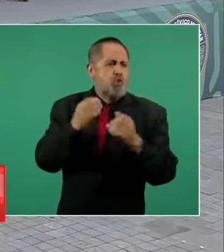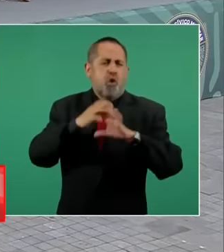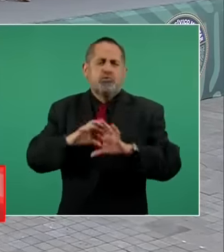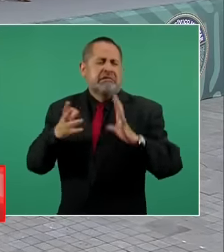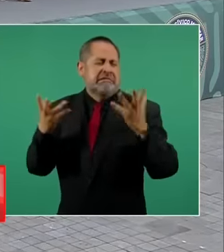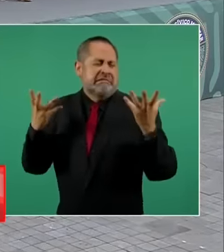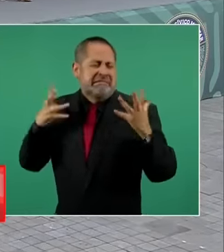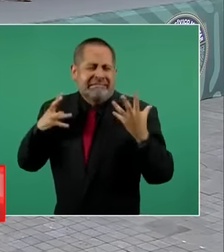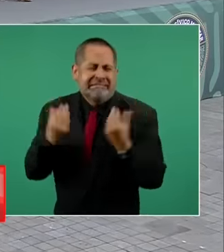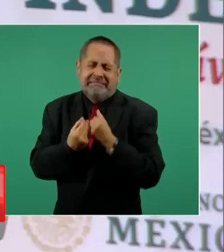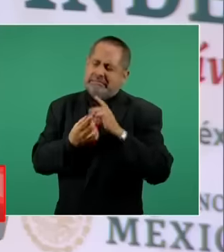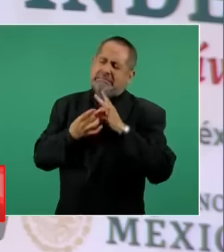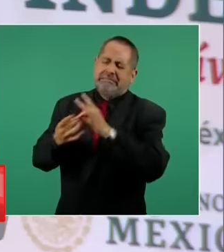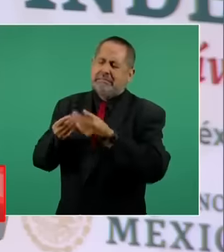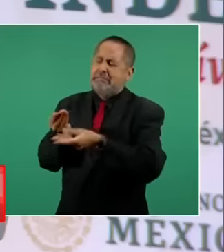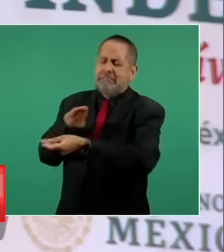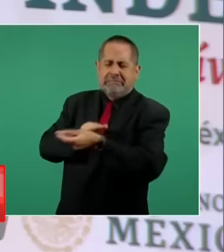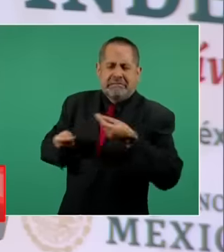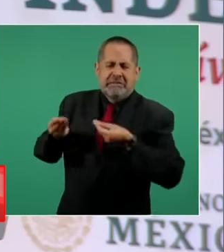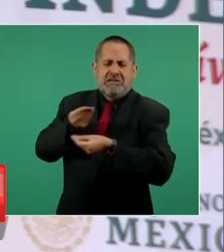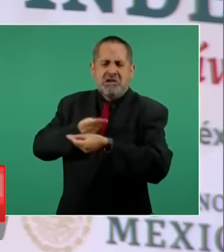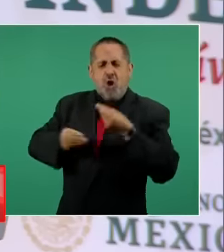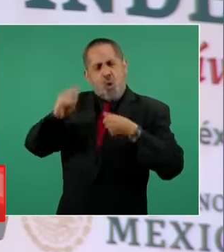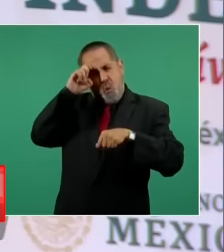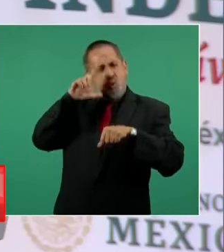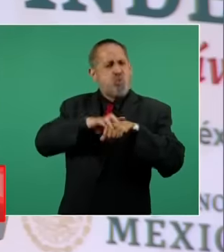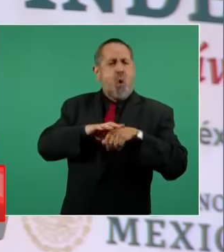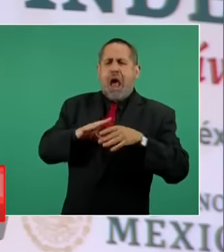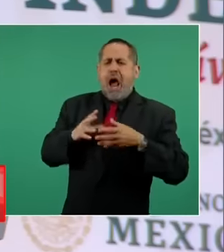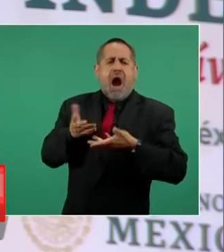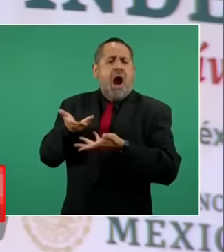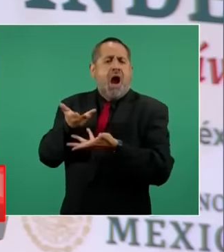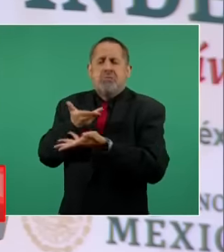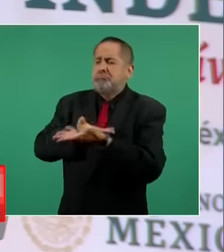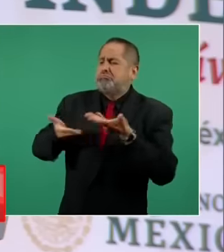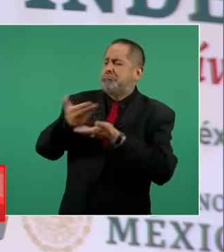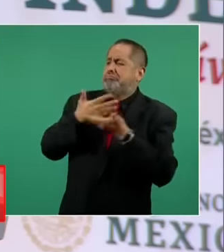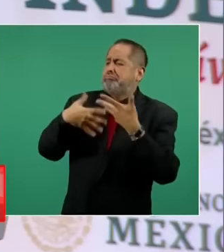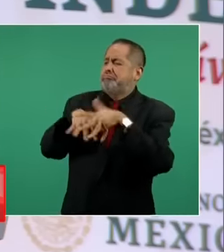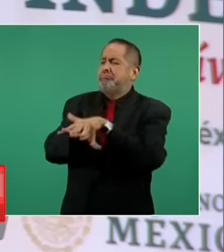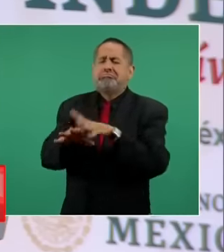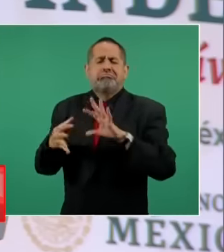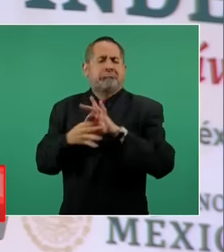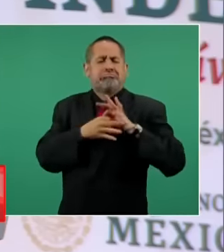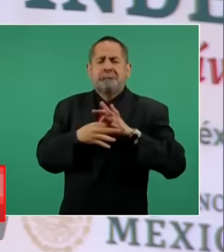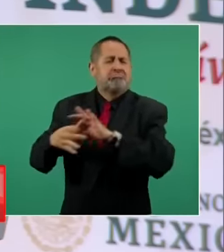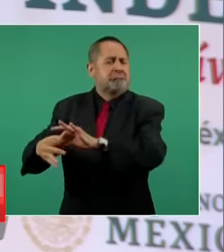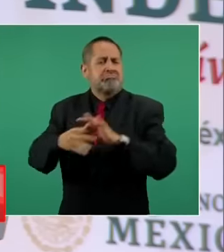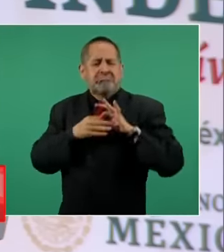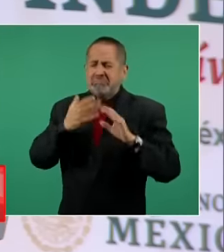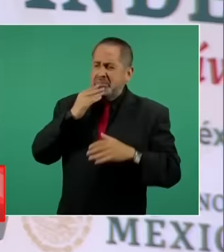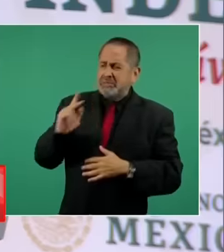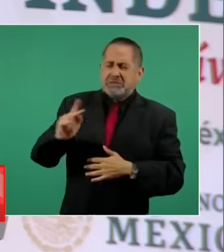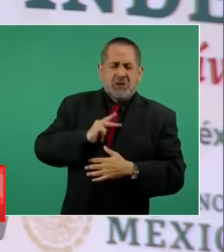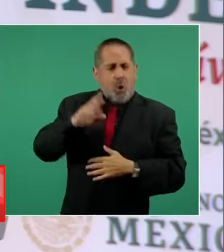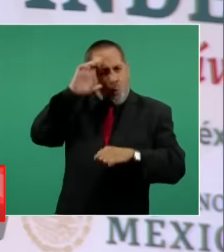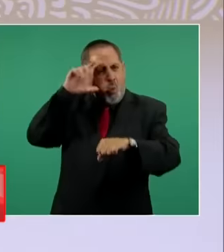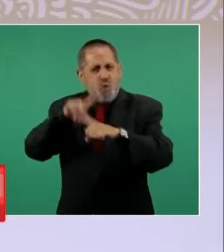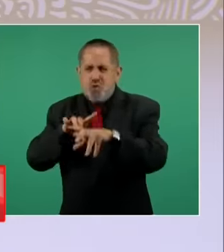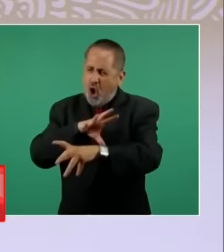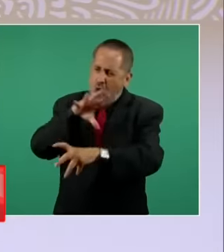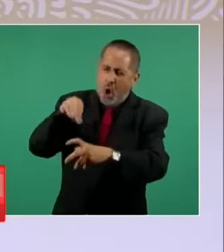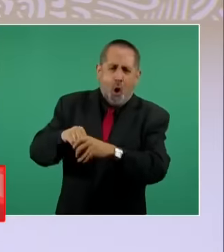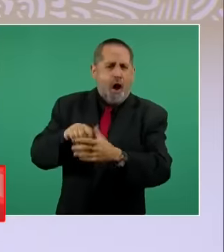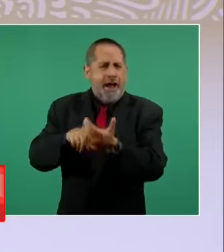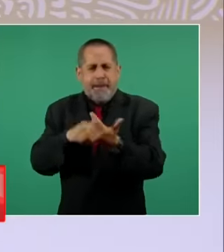el significativo intercambio cultural entre México y Cuba alcanza todas las manifestaciones de la cultura en su más amplia